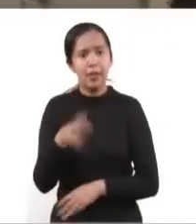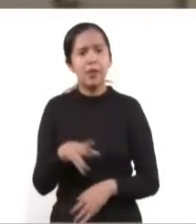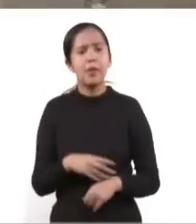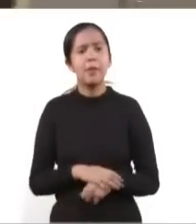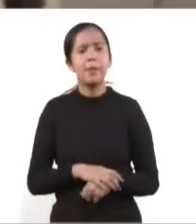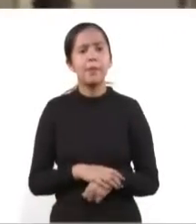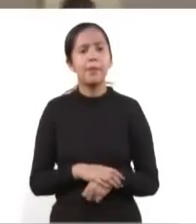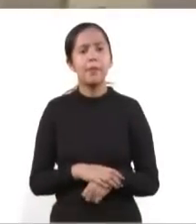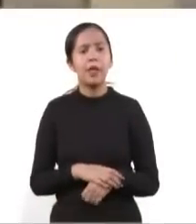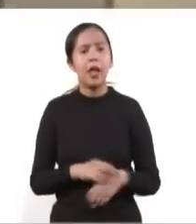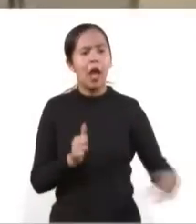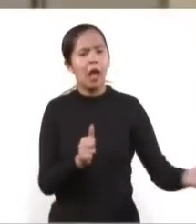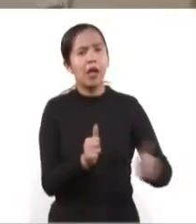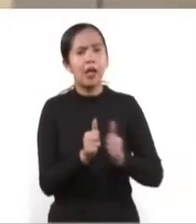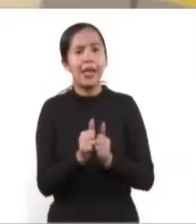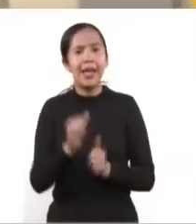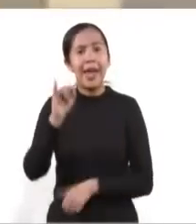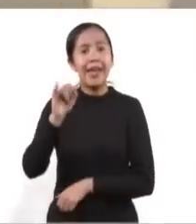con el acompañamiento del INAH.